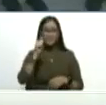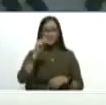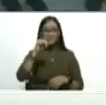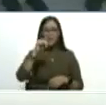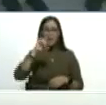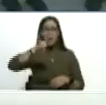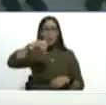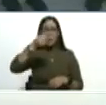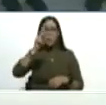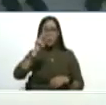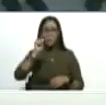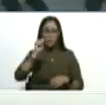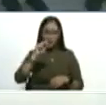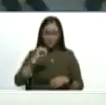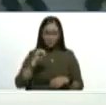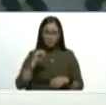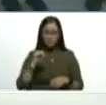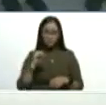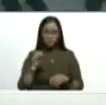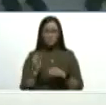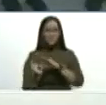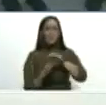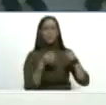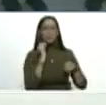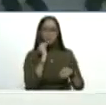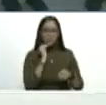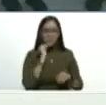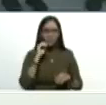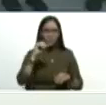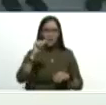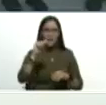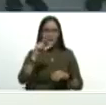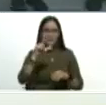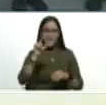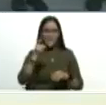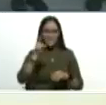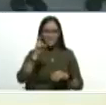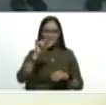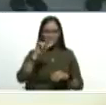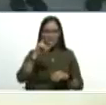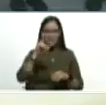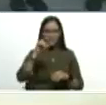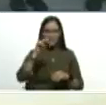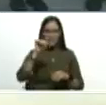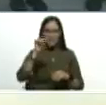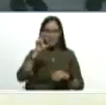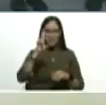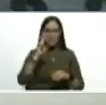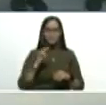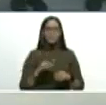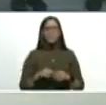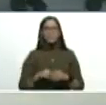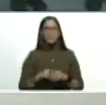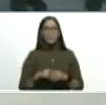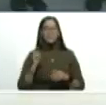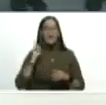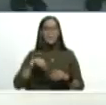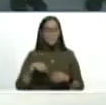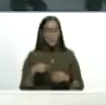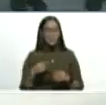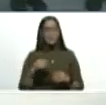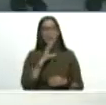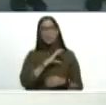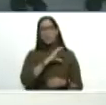otro muchacho, Alexander Nasser, el comandante de la Red de Oriente, mayor